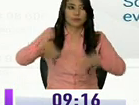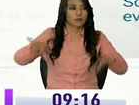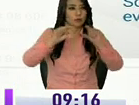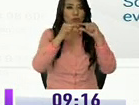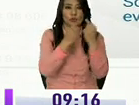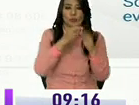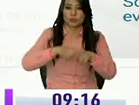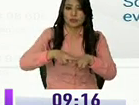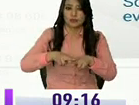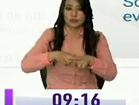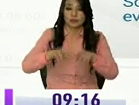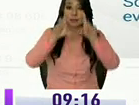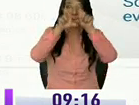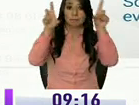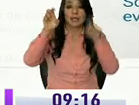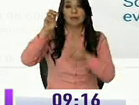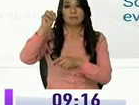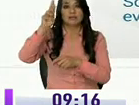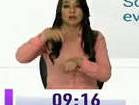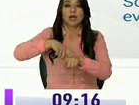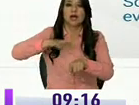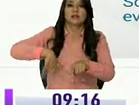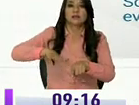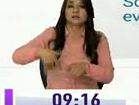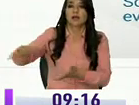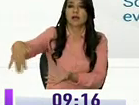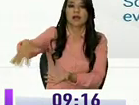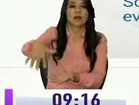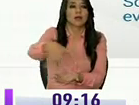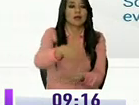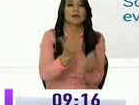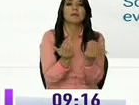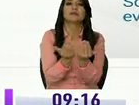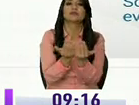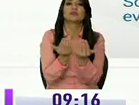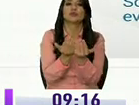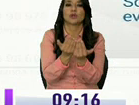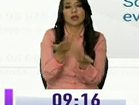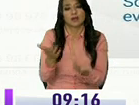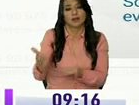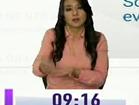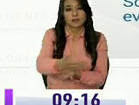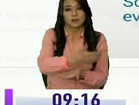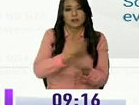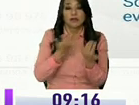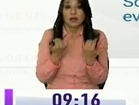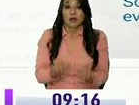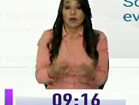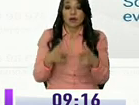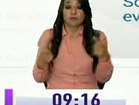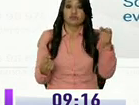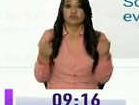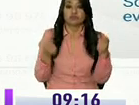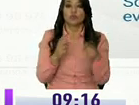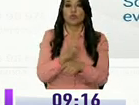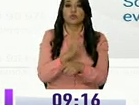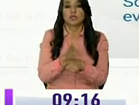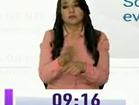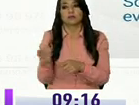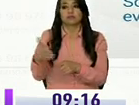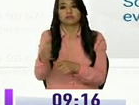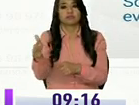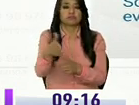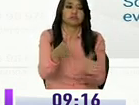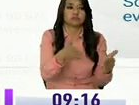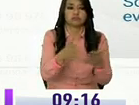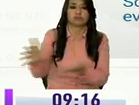gremios, Emaseo ha retrasado su trabajo de recolección de diferentes puntos de la ciudad. Al momento, la flota vehicular utiliza rutas alternas